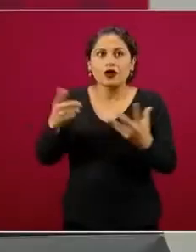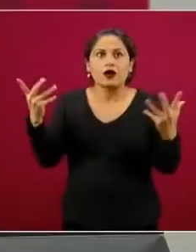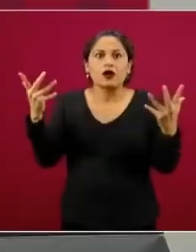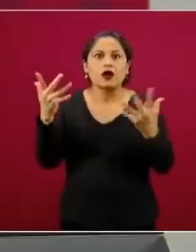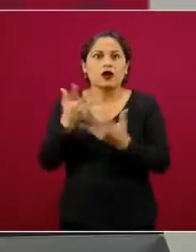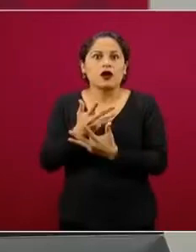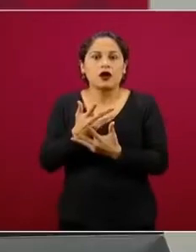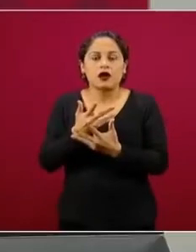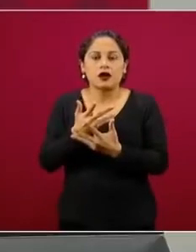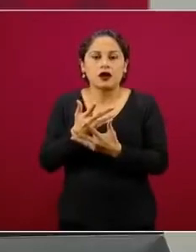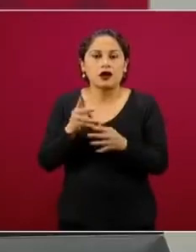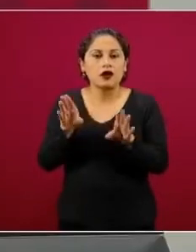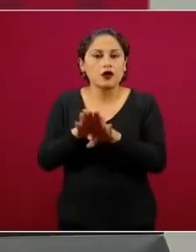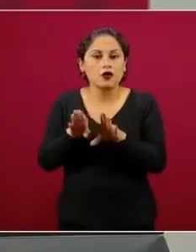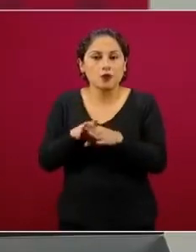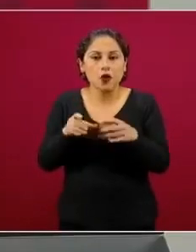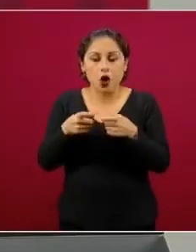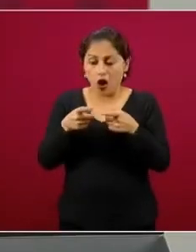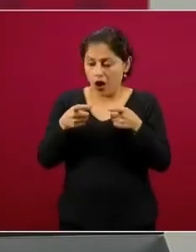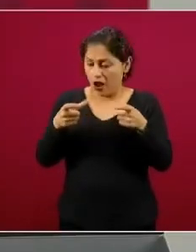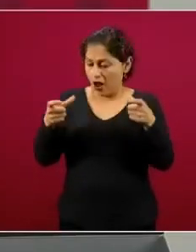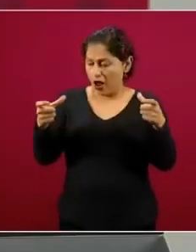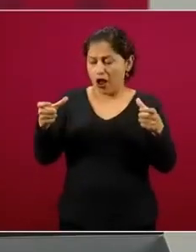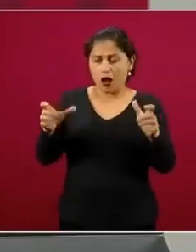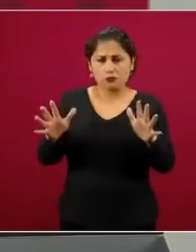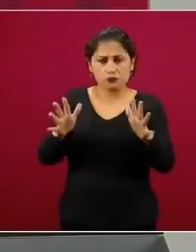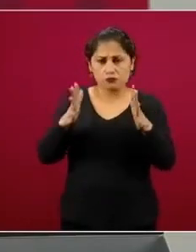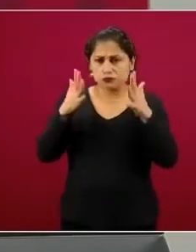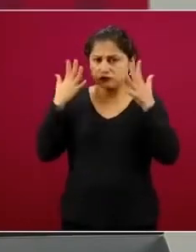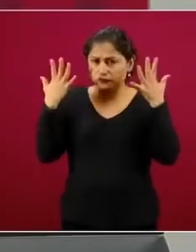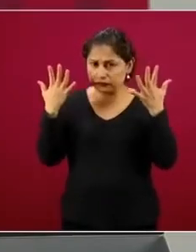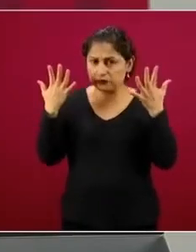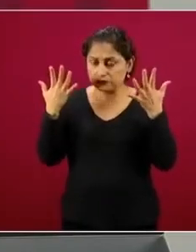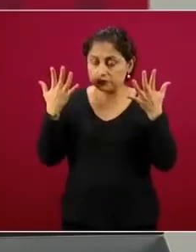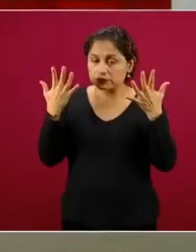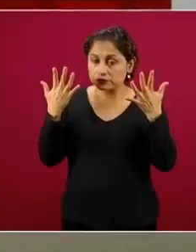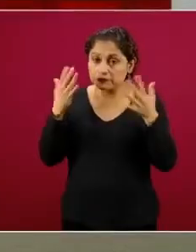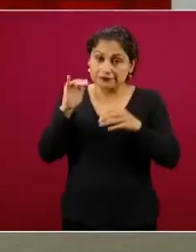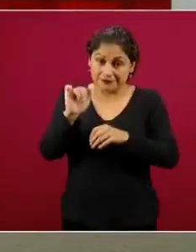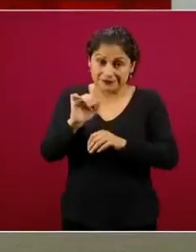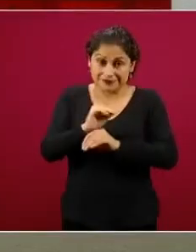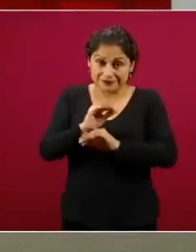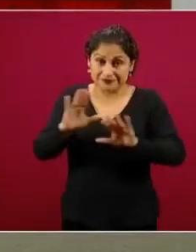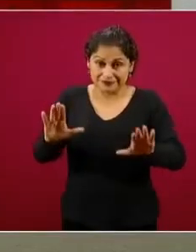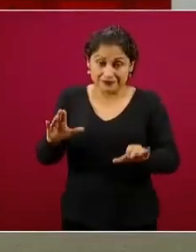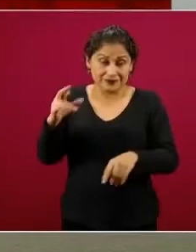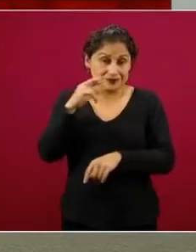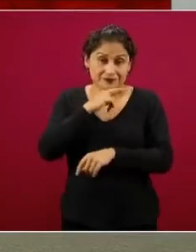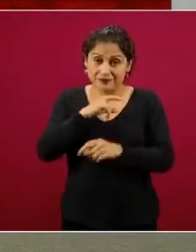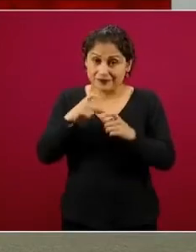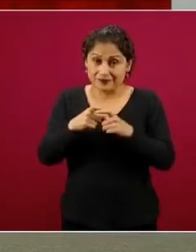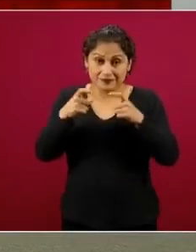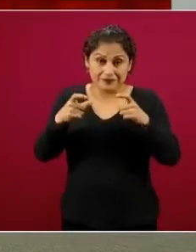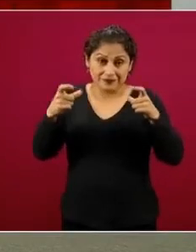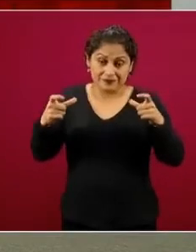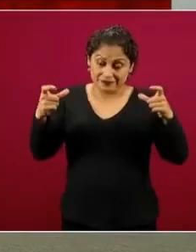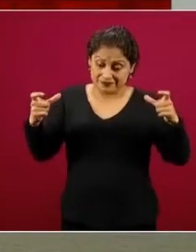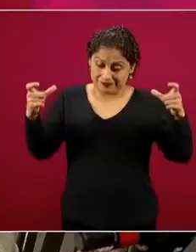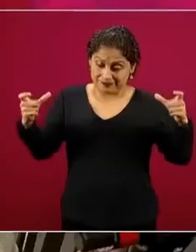velocidad con la que se logra cierto número de casos es cada vez más rápida. A lo mejor nos